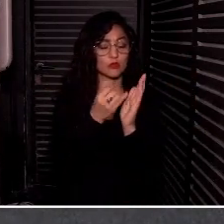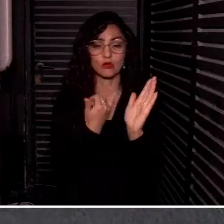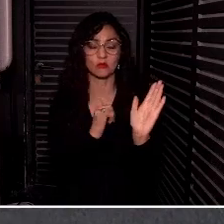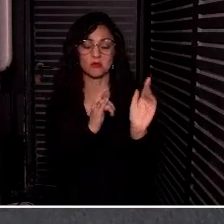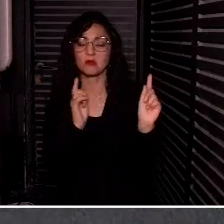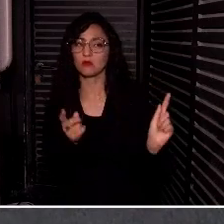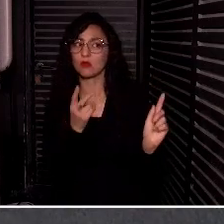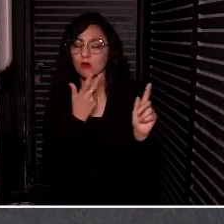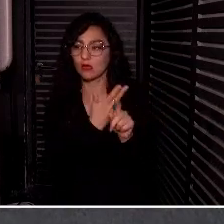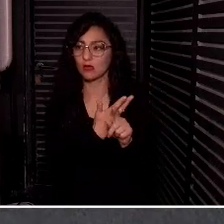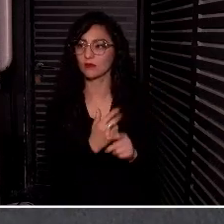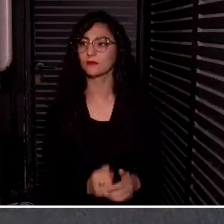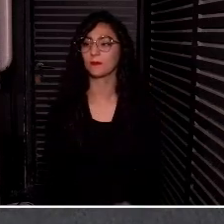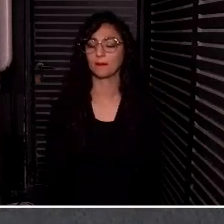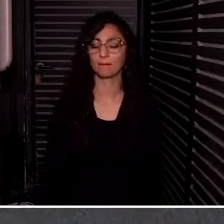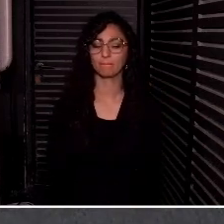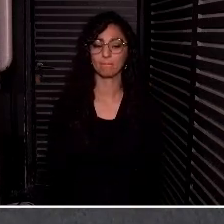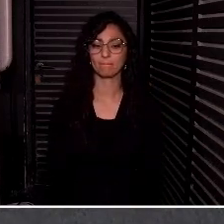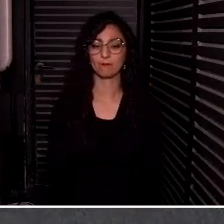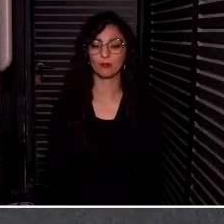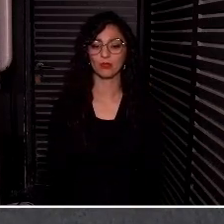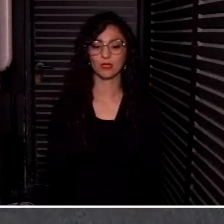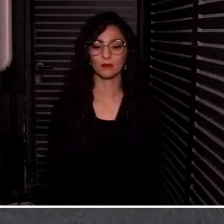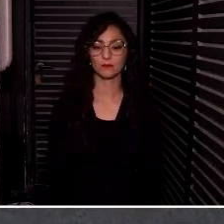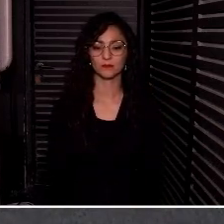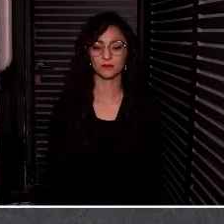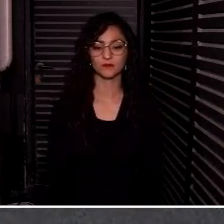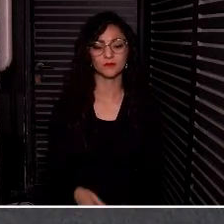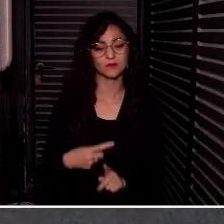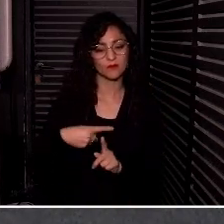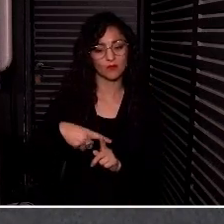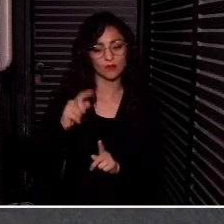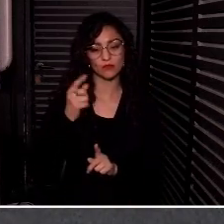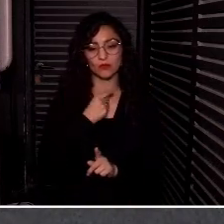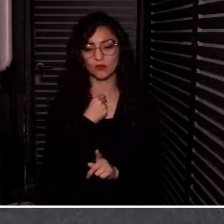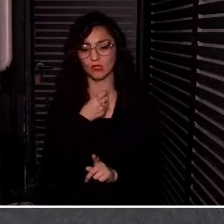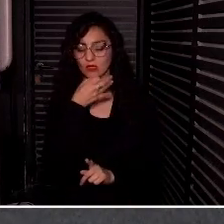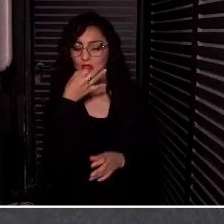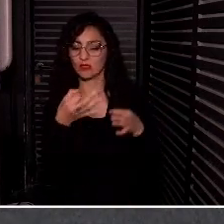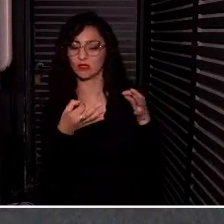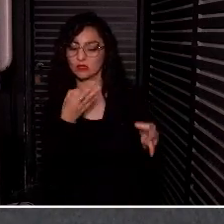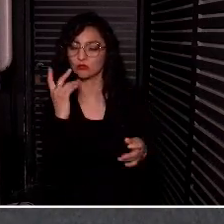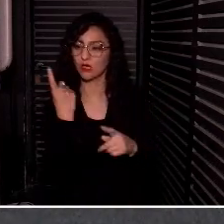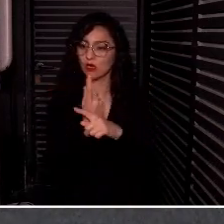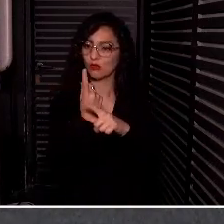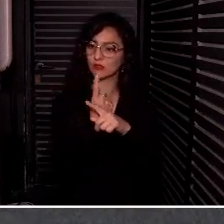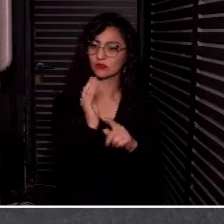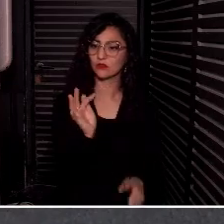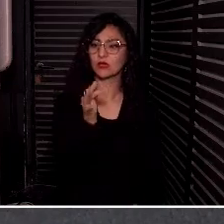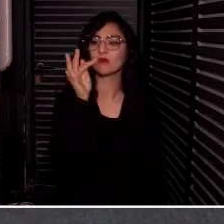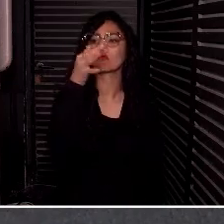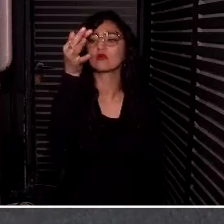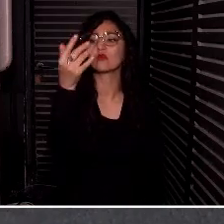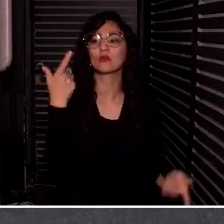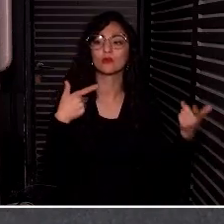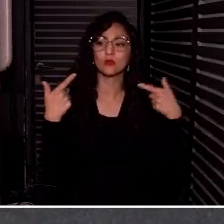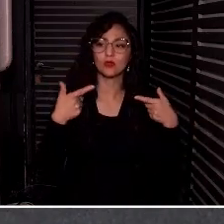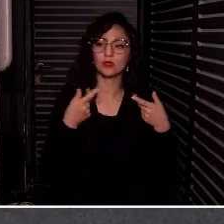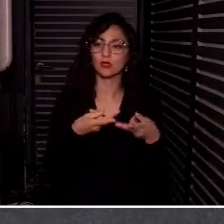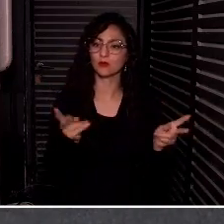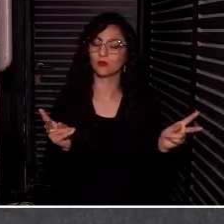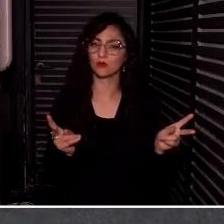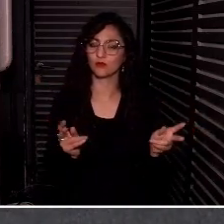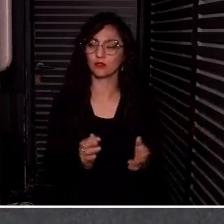gusten yo puedo quería complementar algo dado que es una conversación como para el futuro para políticas públicas